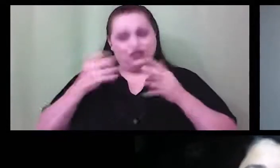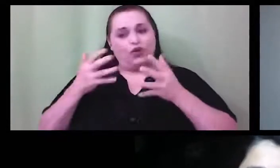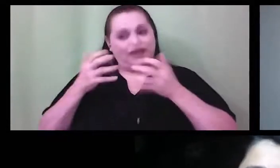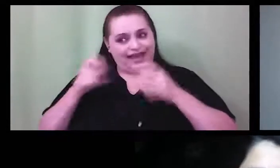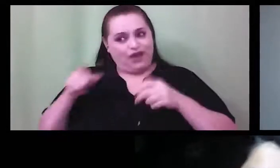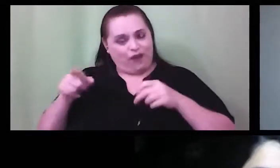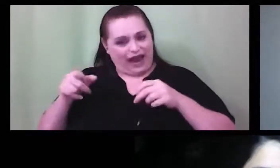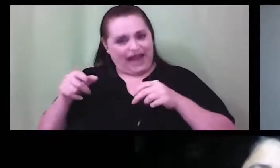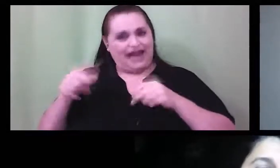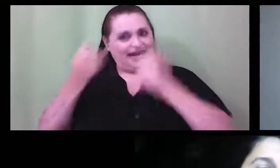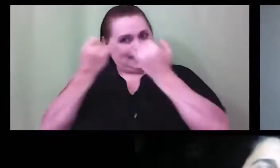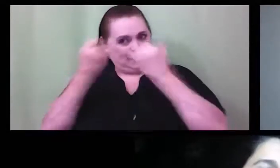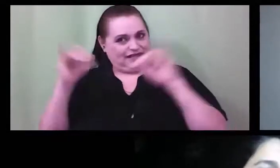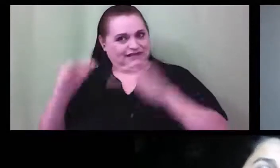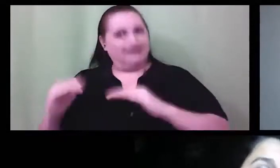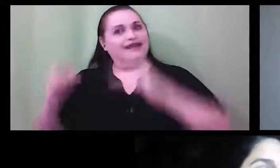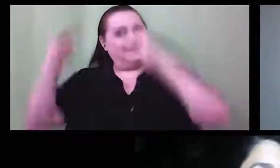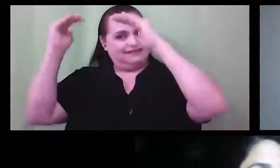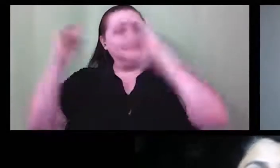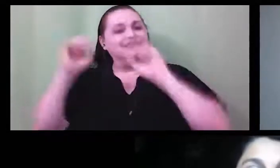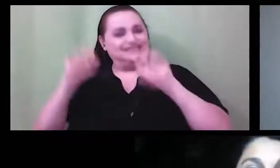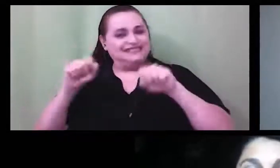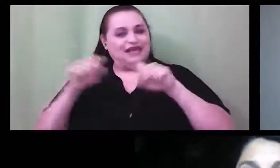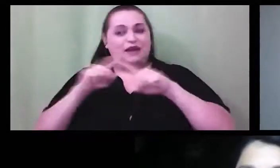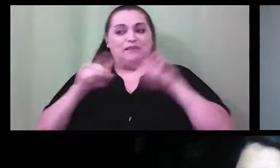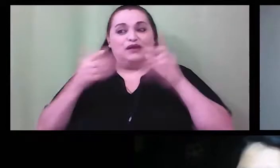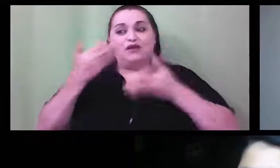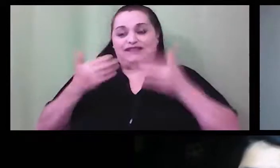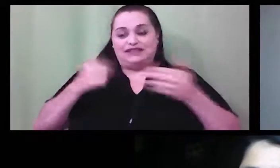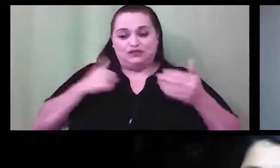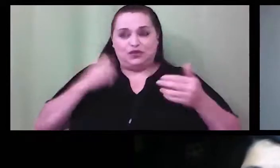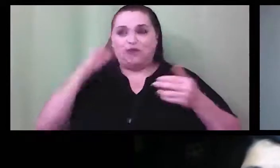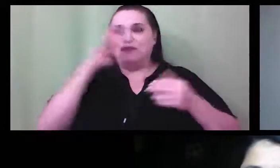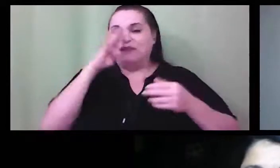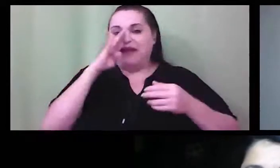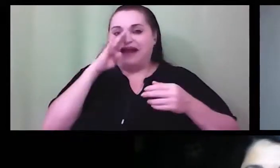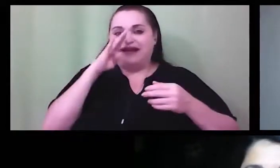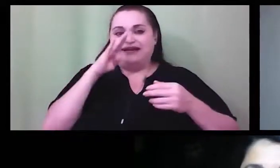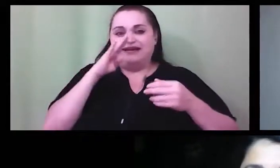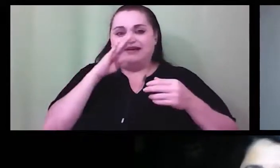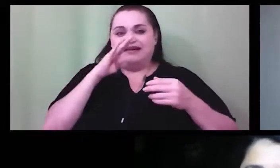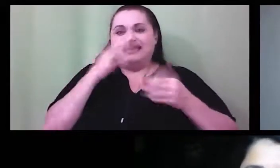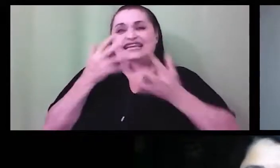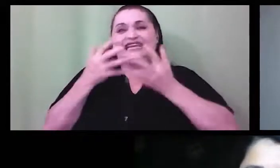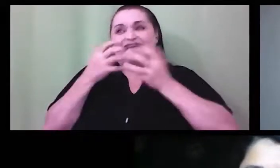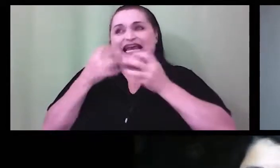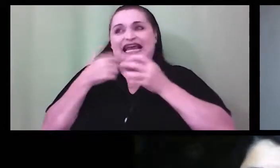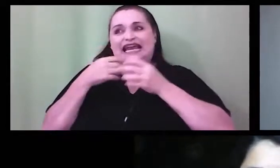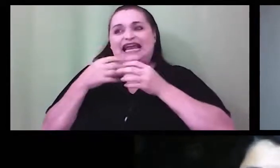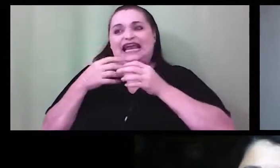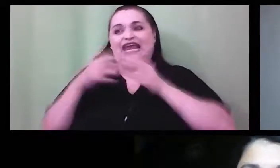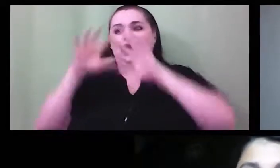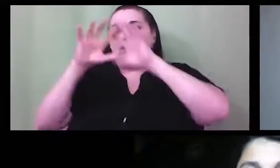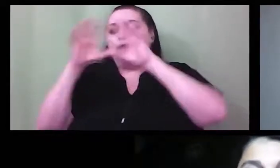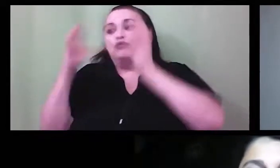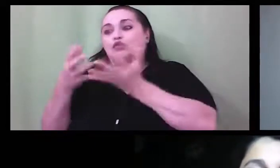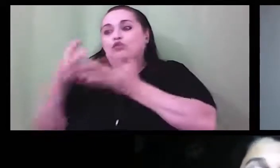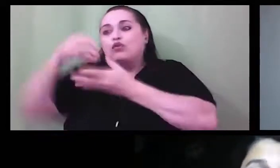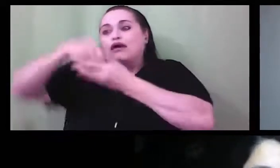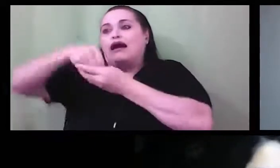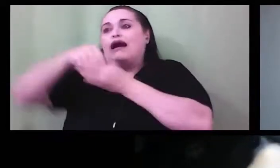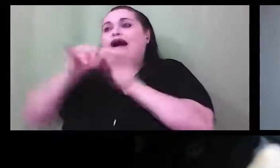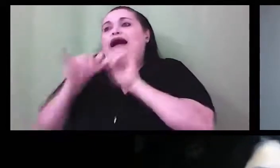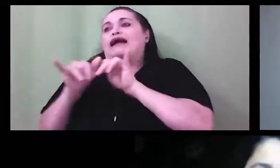un hombre independiente, a veces uno como mamá está como queriendo meterlo en esa burbujita. Y